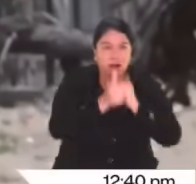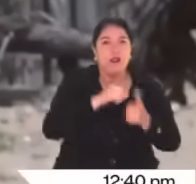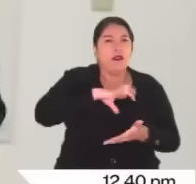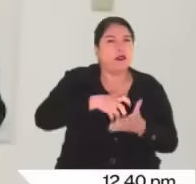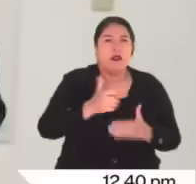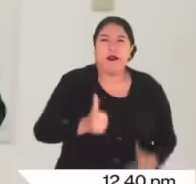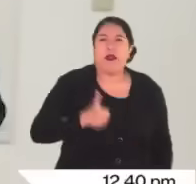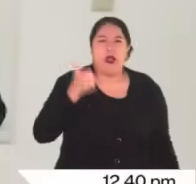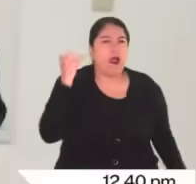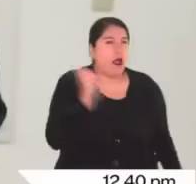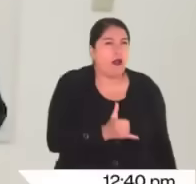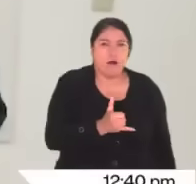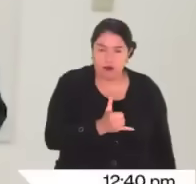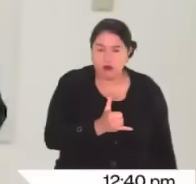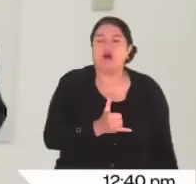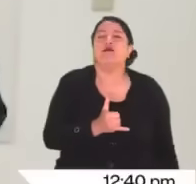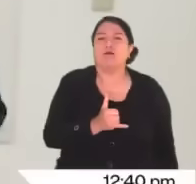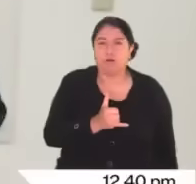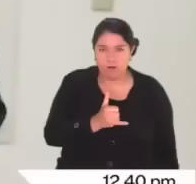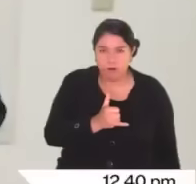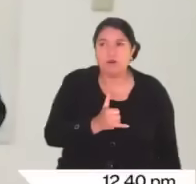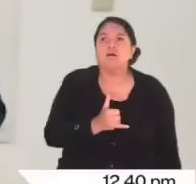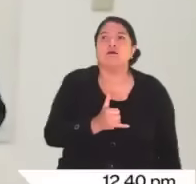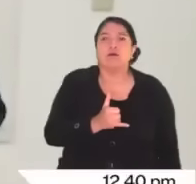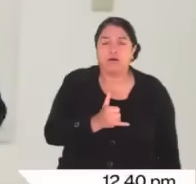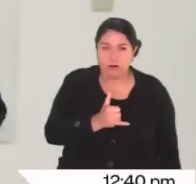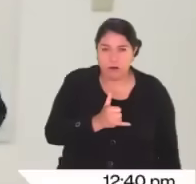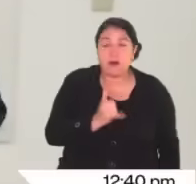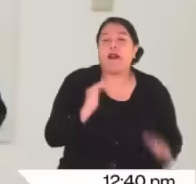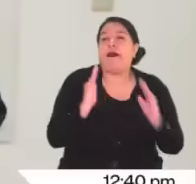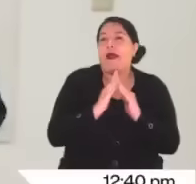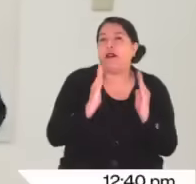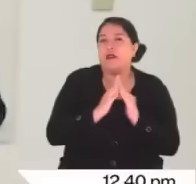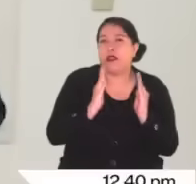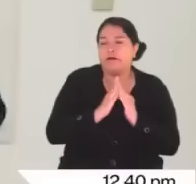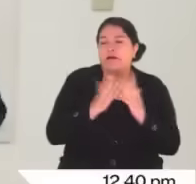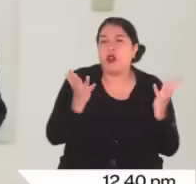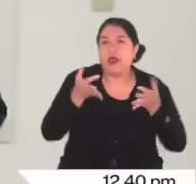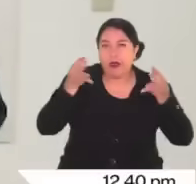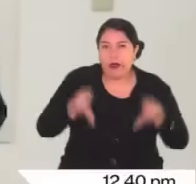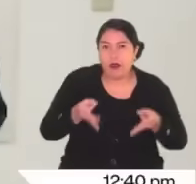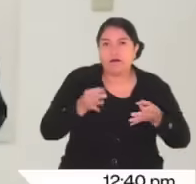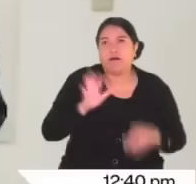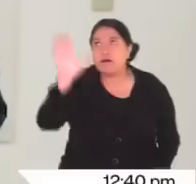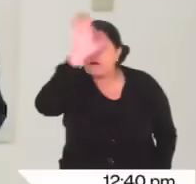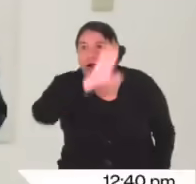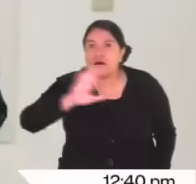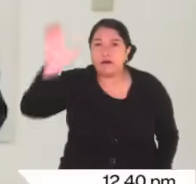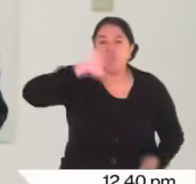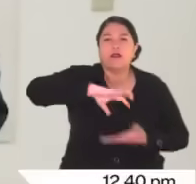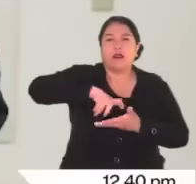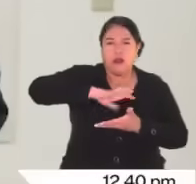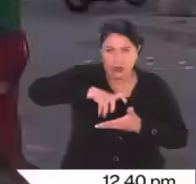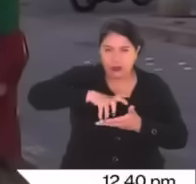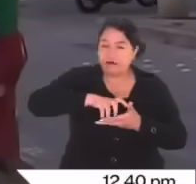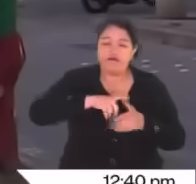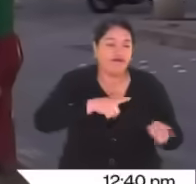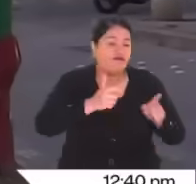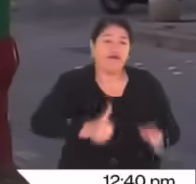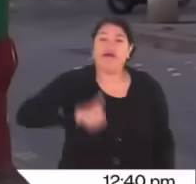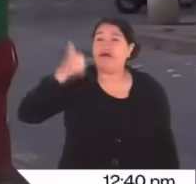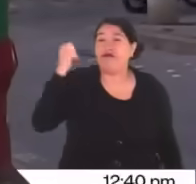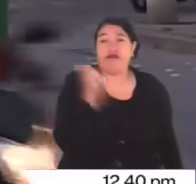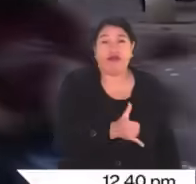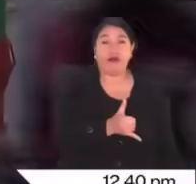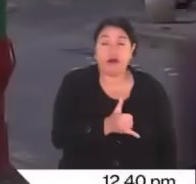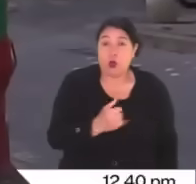abusarla trasladó posteriormente la menor hasta su residencia ubicada en el departamento de s Sander donde abusó de ella pero